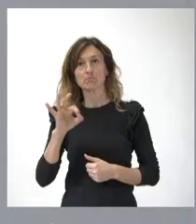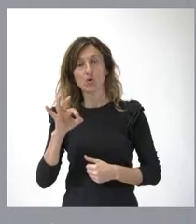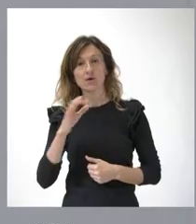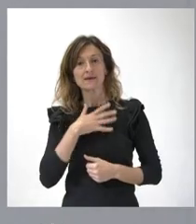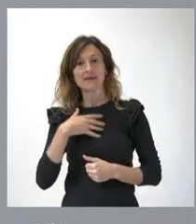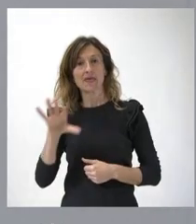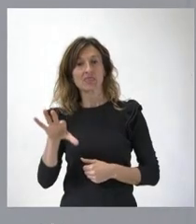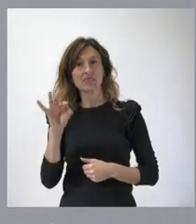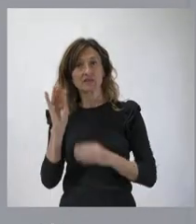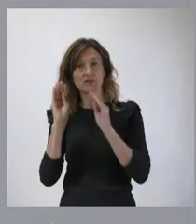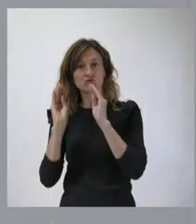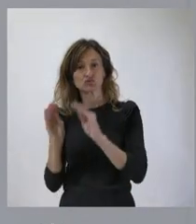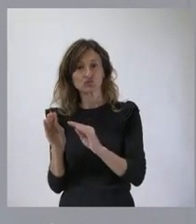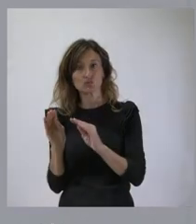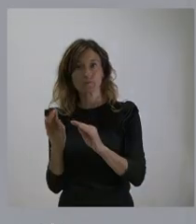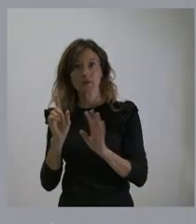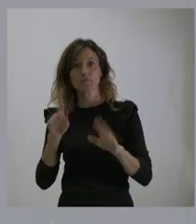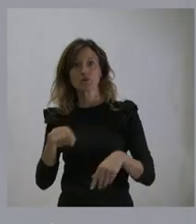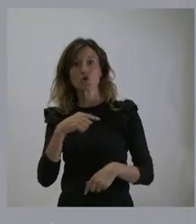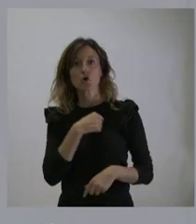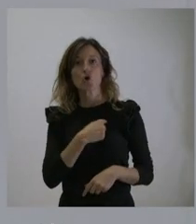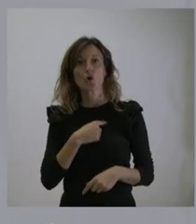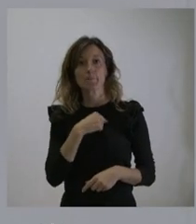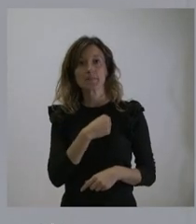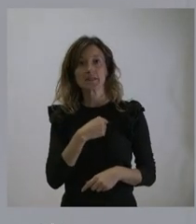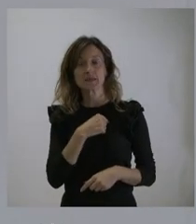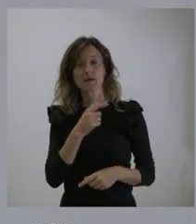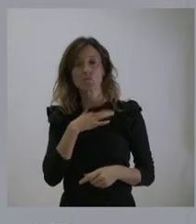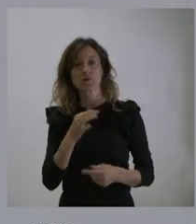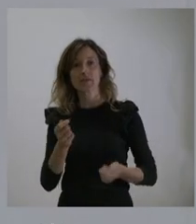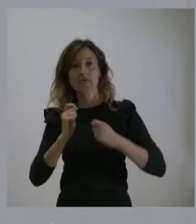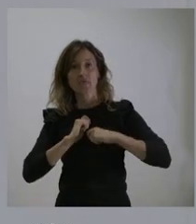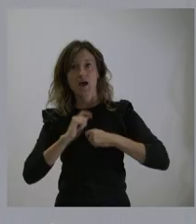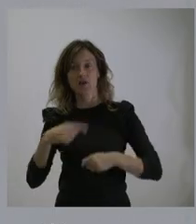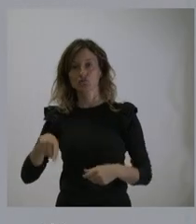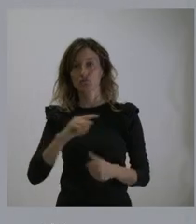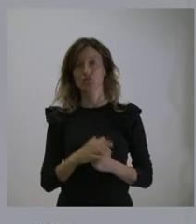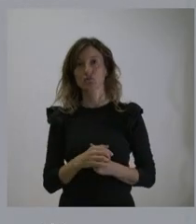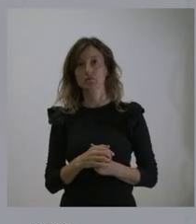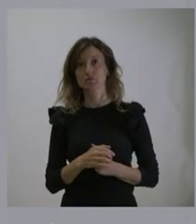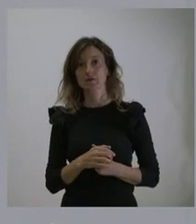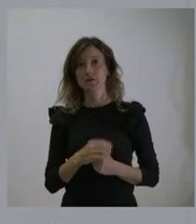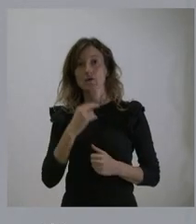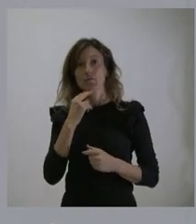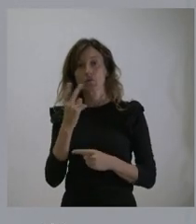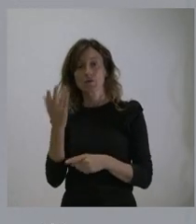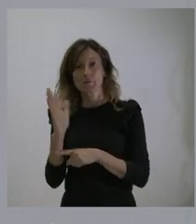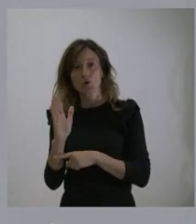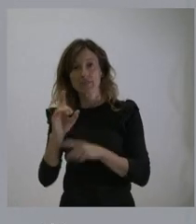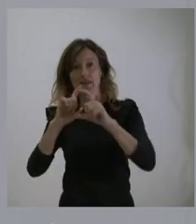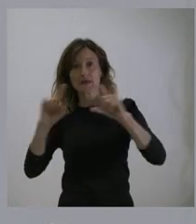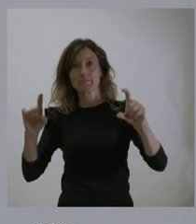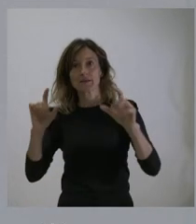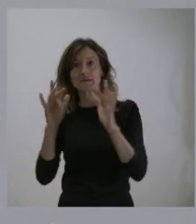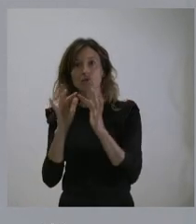decisión son nos que ha transmitido al comité de empresa también nos lo puede transmitir a nosotros como es natural pero nosotros no somos portavoces de la empresa y por tanto es